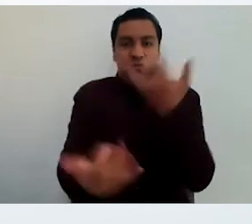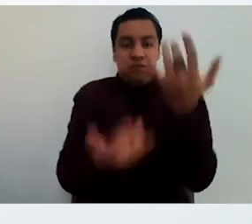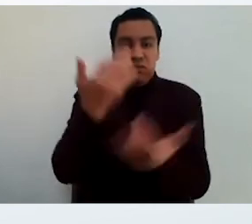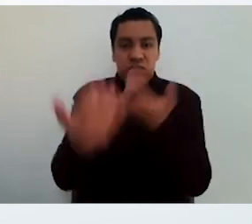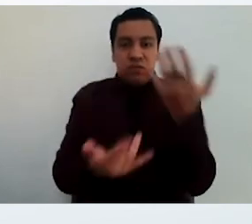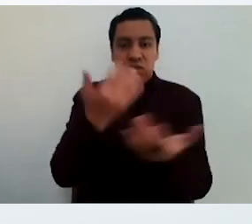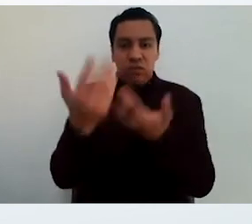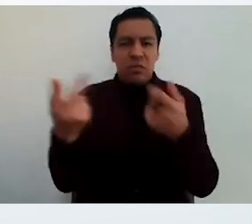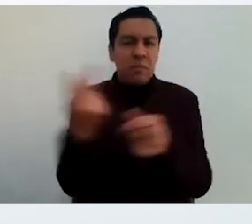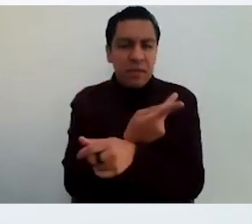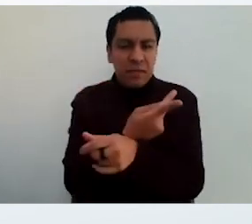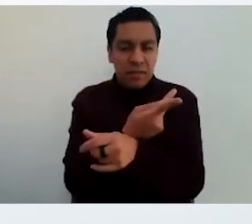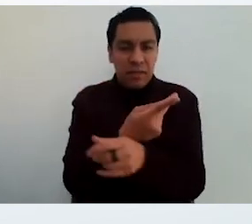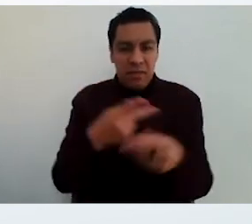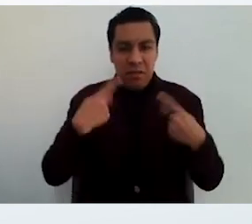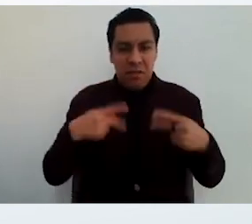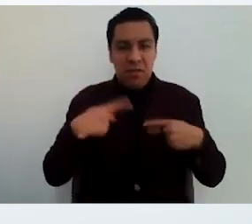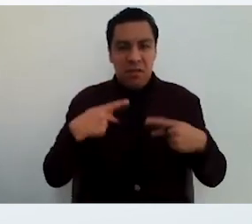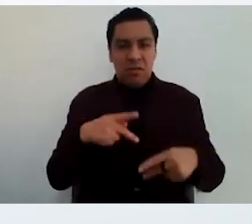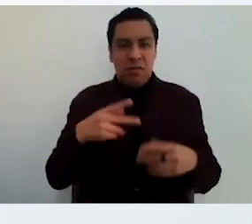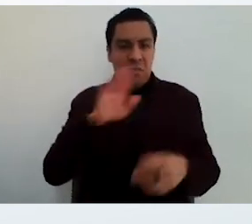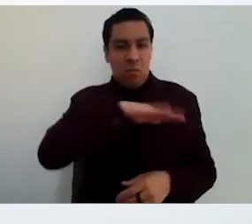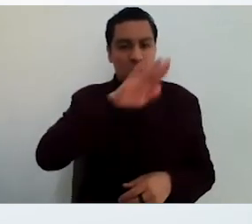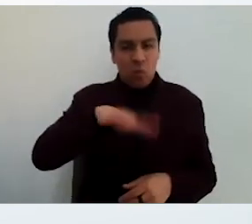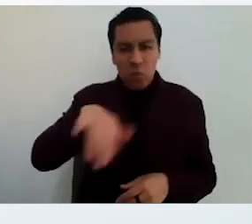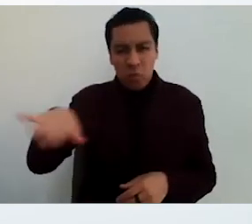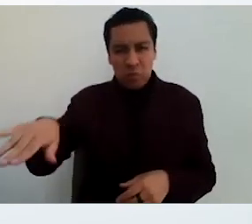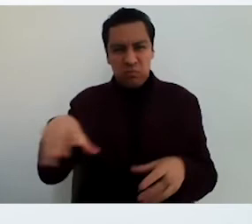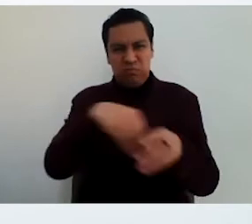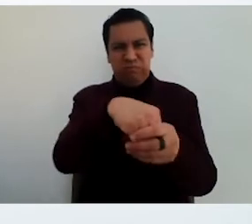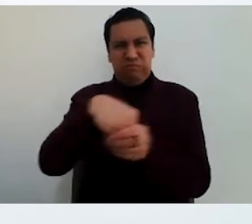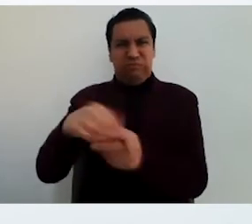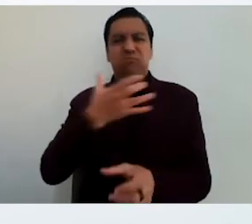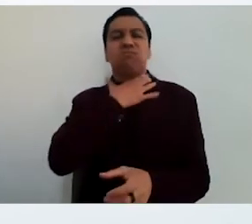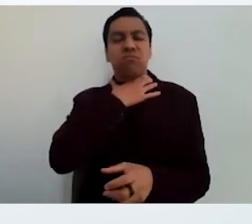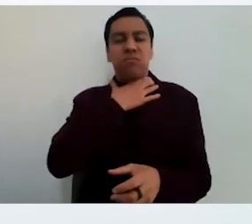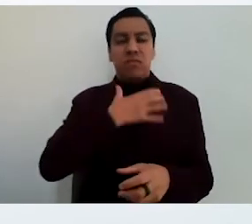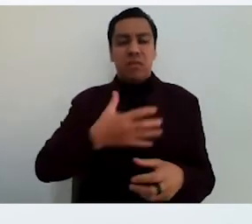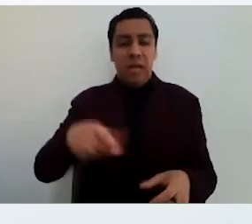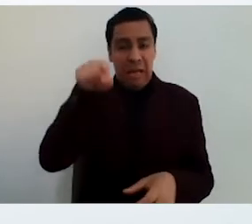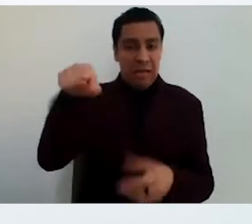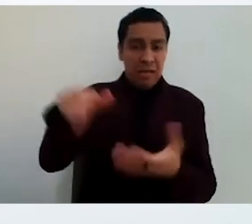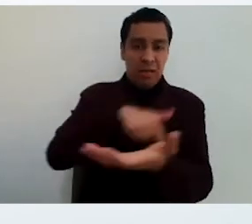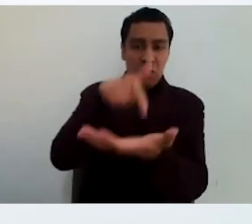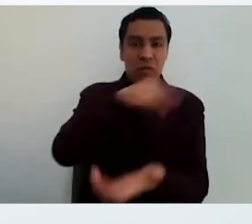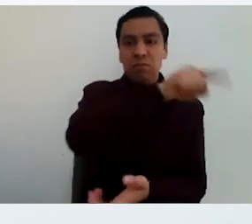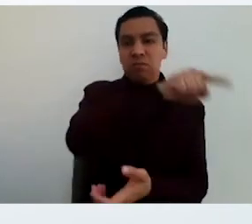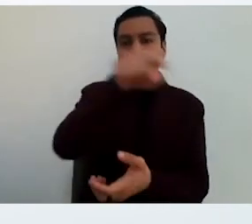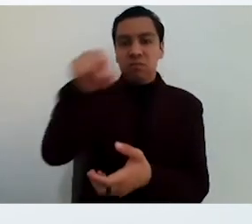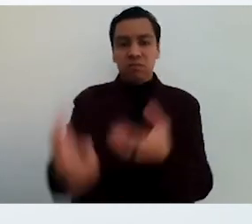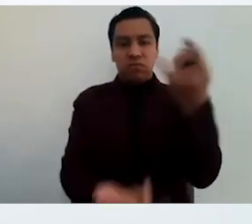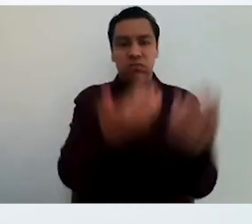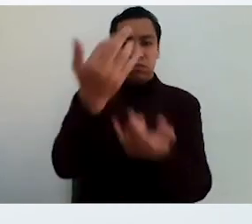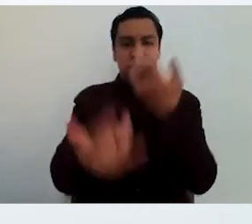que lo que ya vivimos en todos sentidos, pues sería verdaderamente un desastre. Y yo creo que si bien